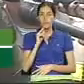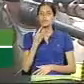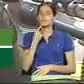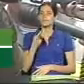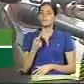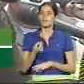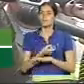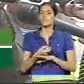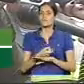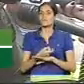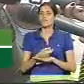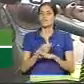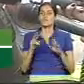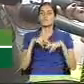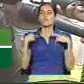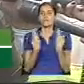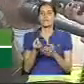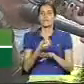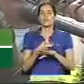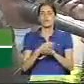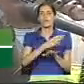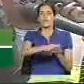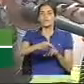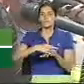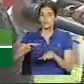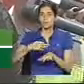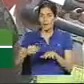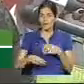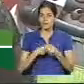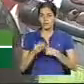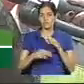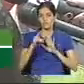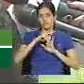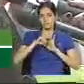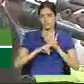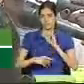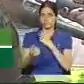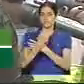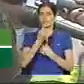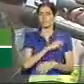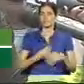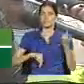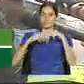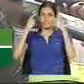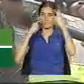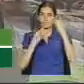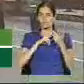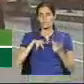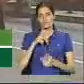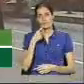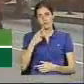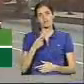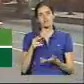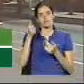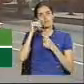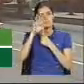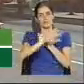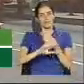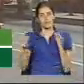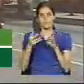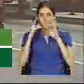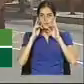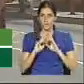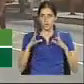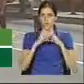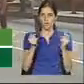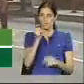del gobierno regionales y los gobiernos municipales, cumpliendo los lineamientos de nuestro comandante en jefe, le brindamos una seguridad impecable